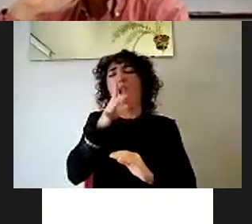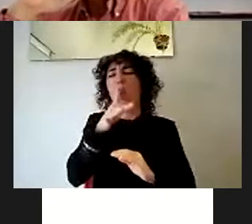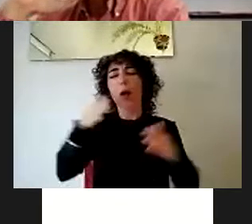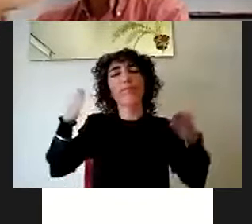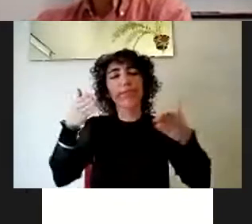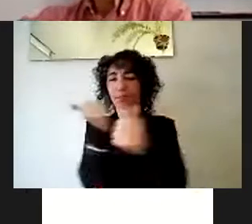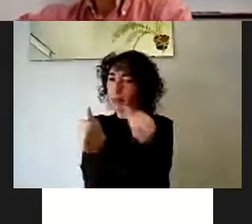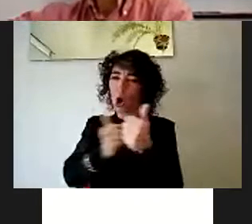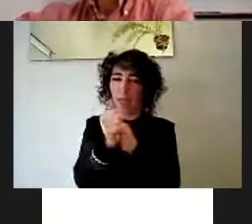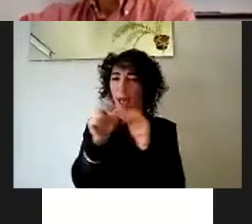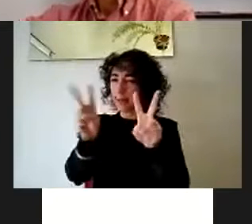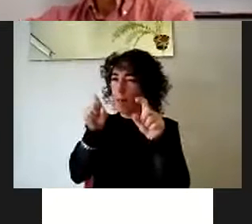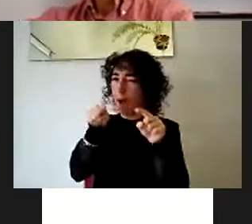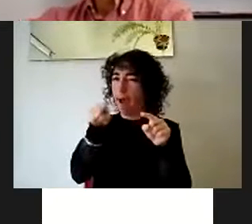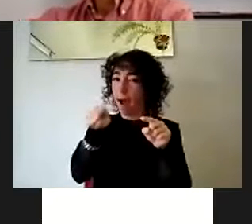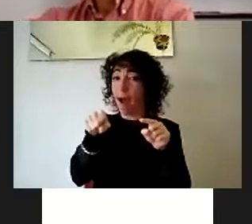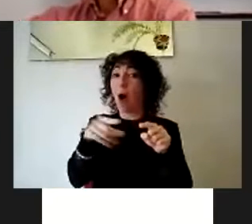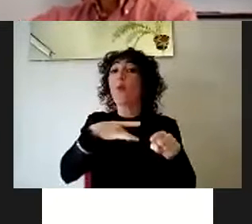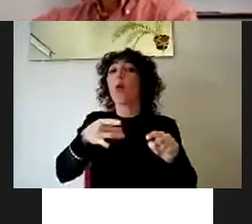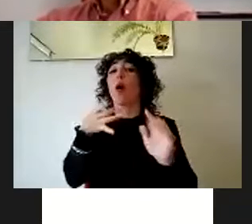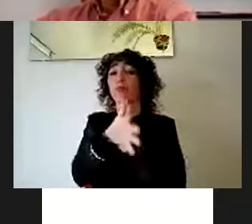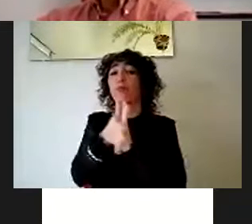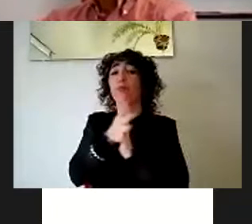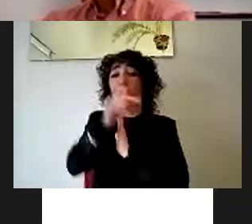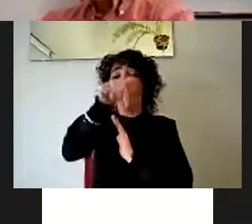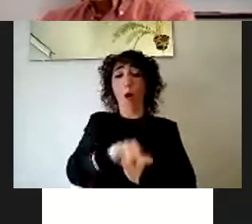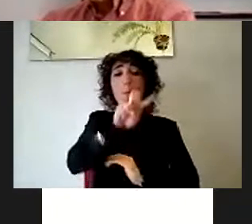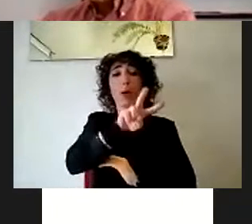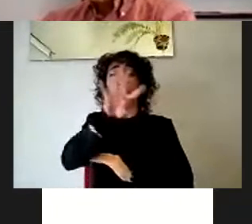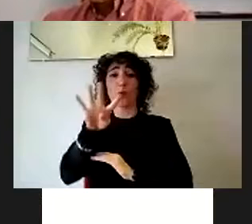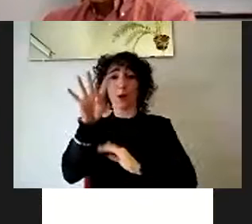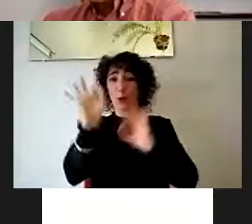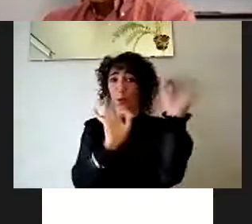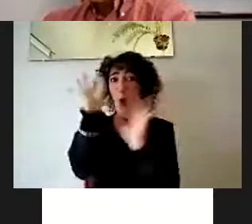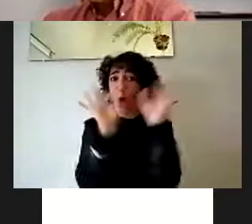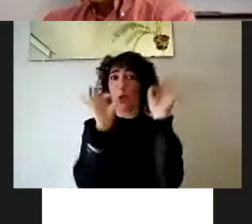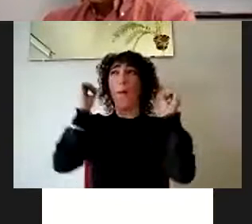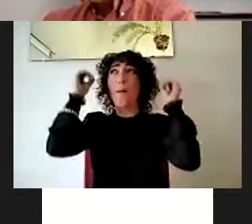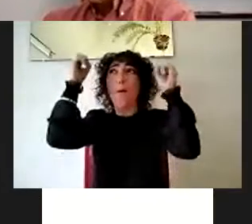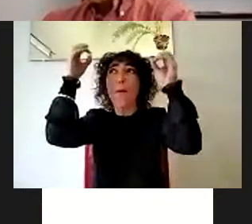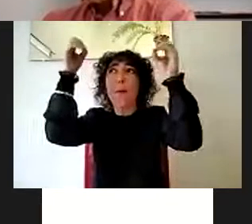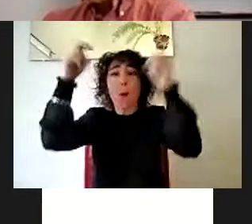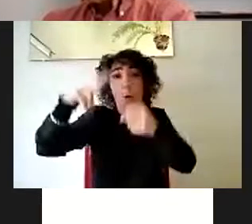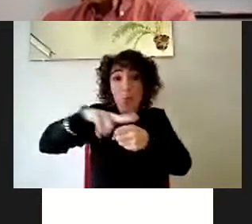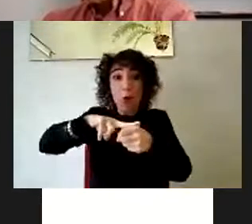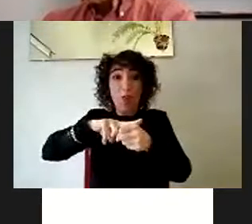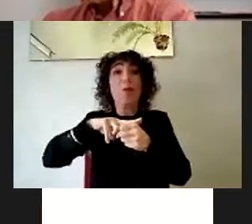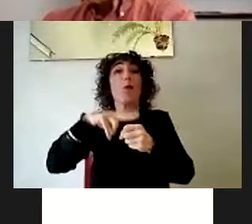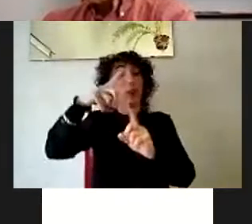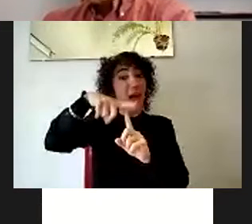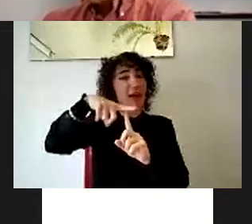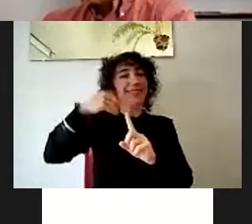puedo decir que a día de hoy el 24% del alumbrado público en el municipio de Tías ya es LED,